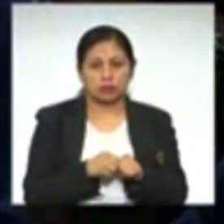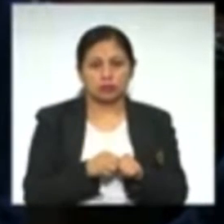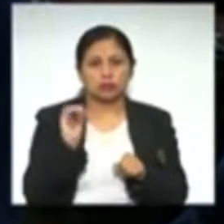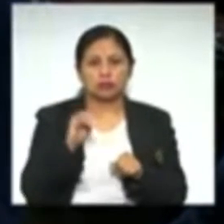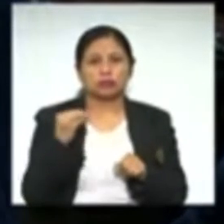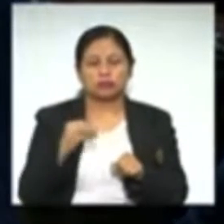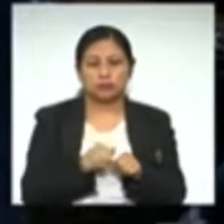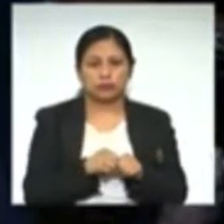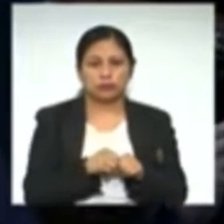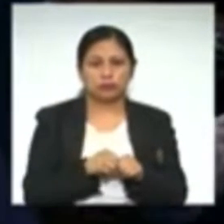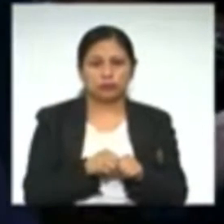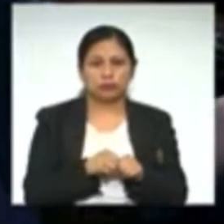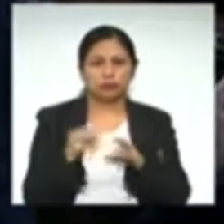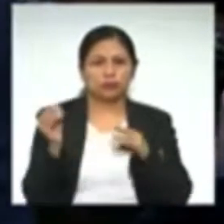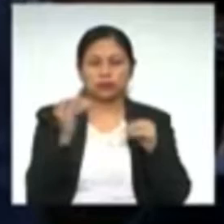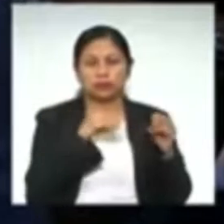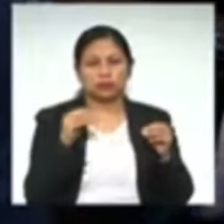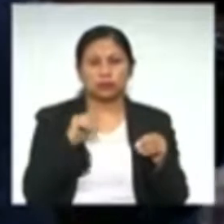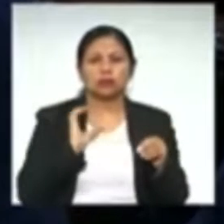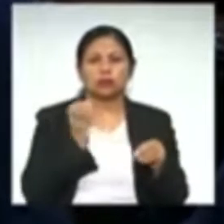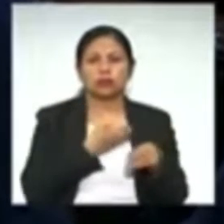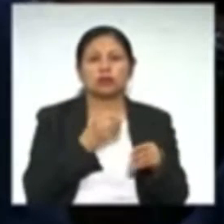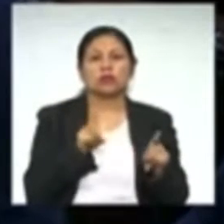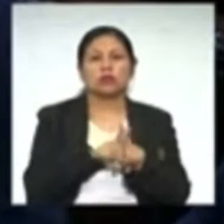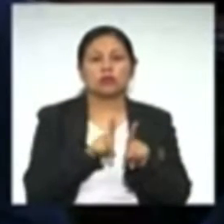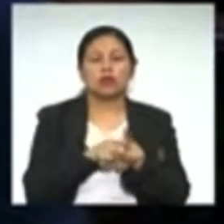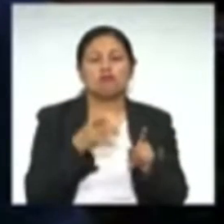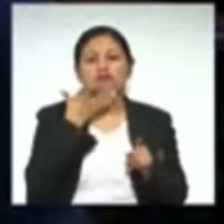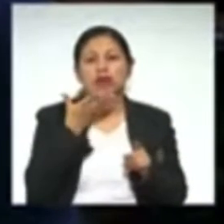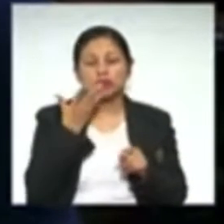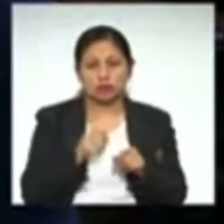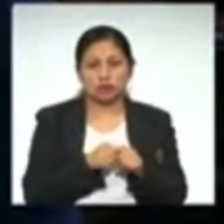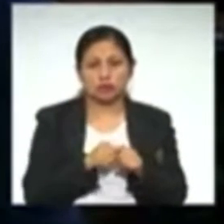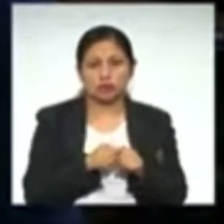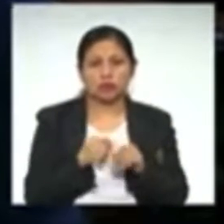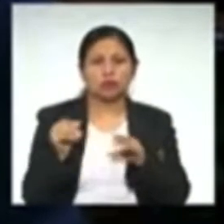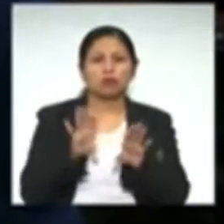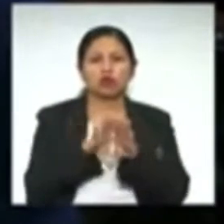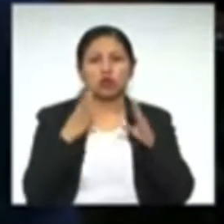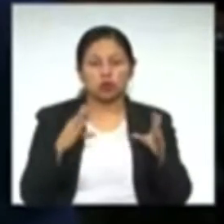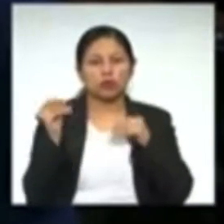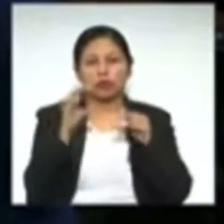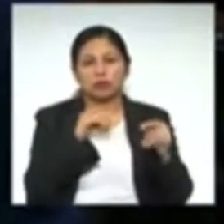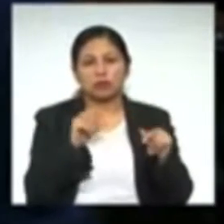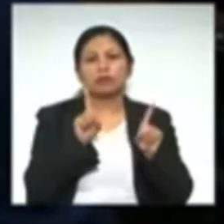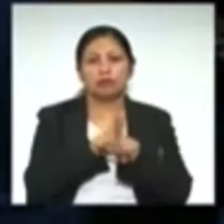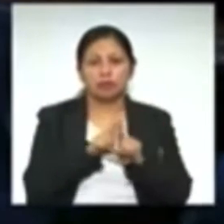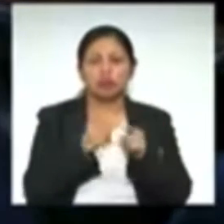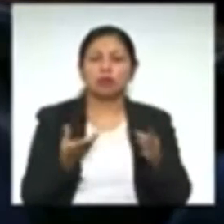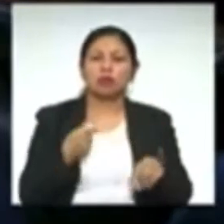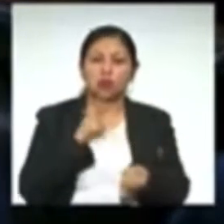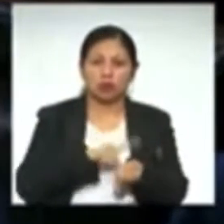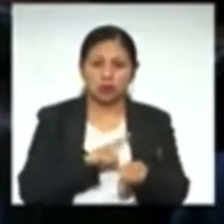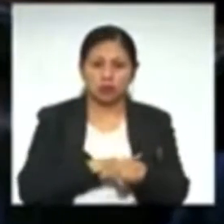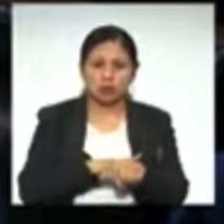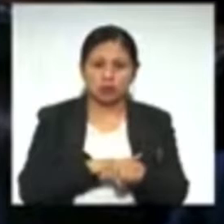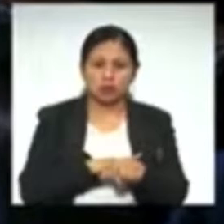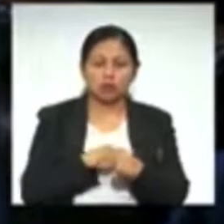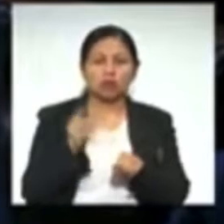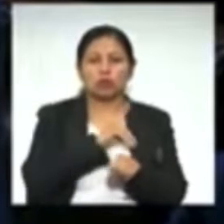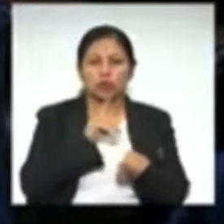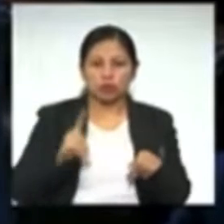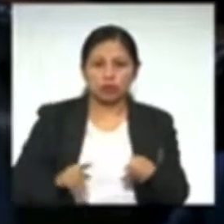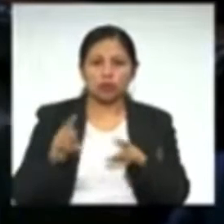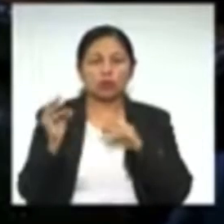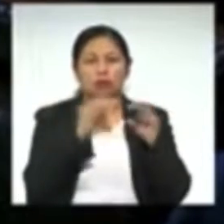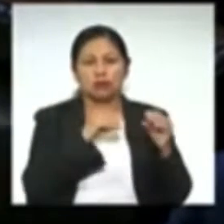es que la discusión en el Congreso es sencilla. Se abre a discusión, se da tiempo para que los